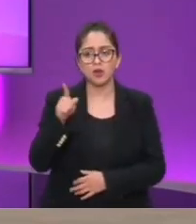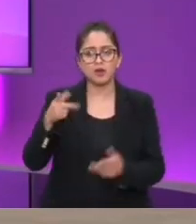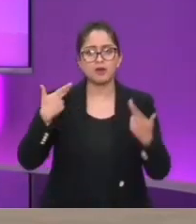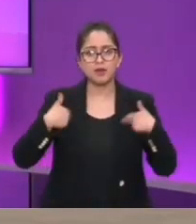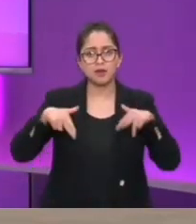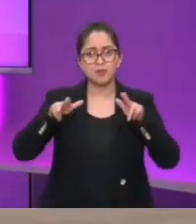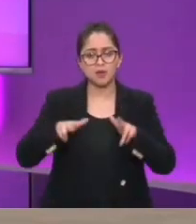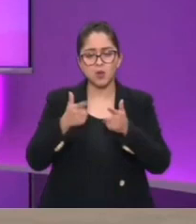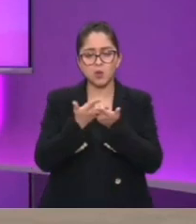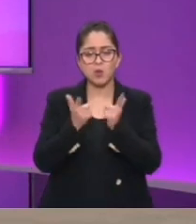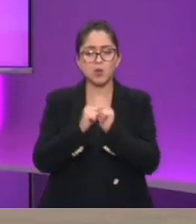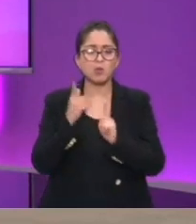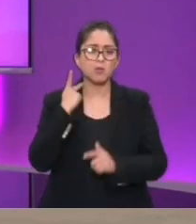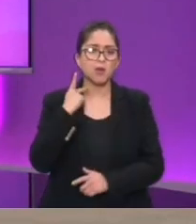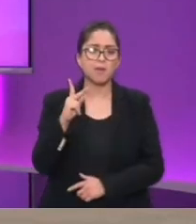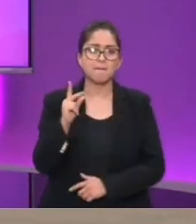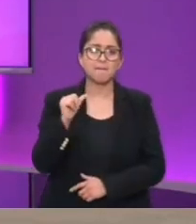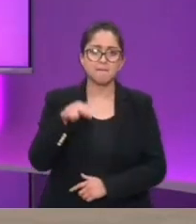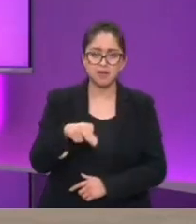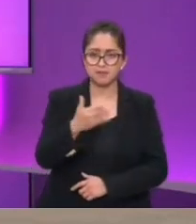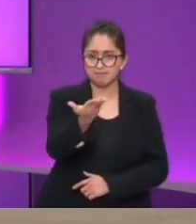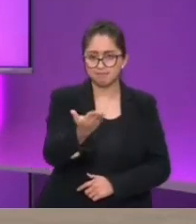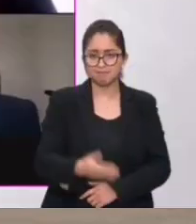representante del PAN. Adelante, Héctor.